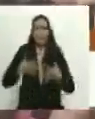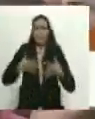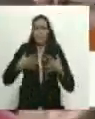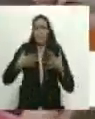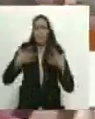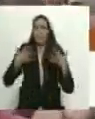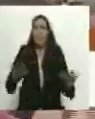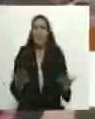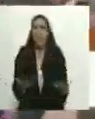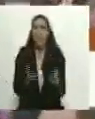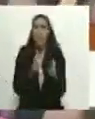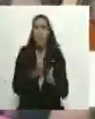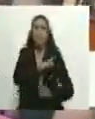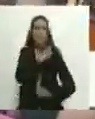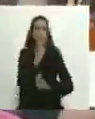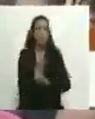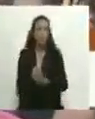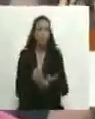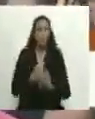Cargado de fuerza.